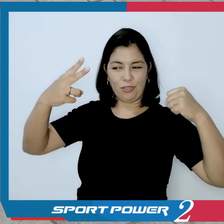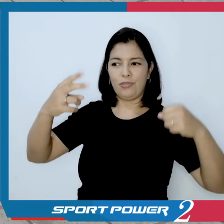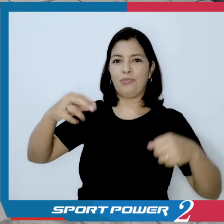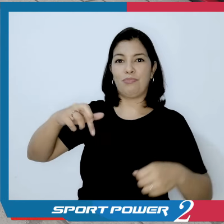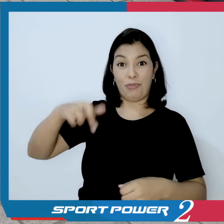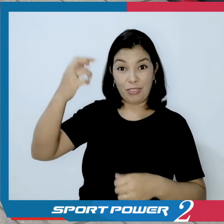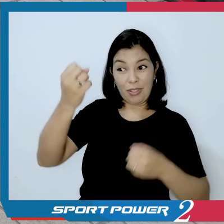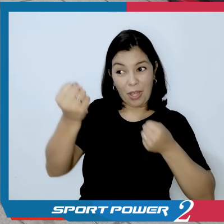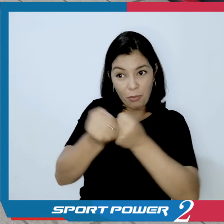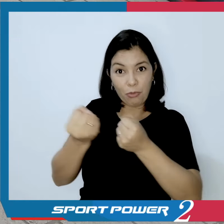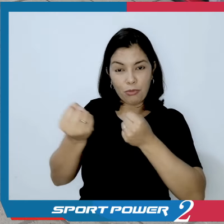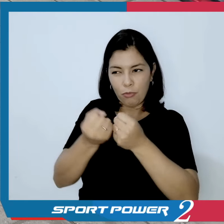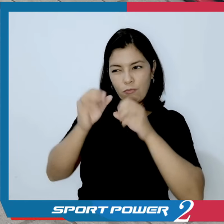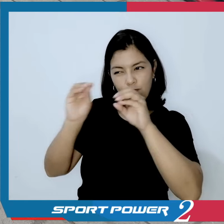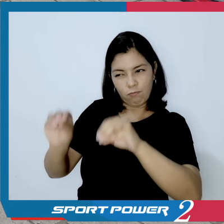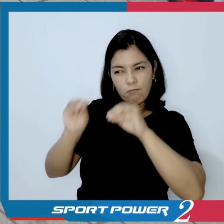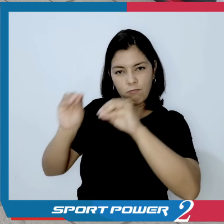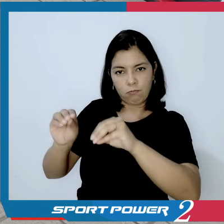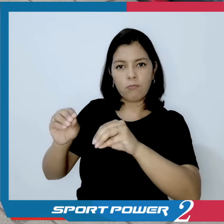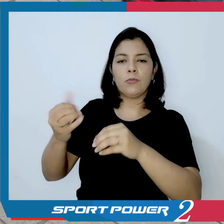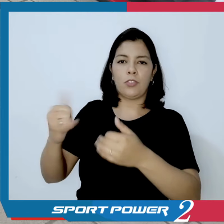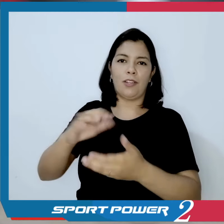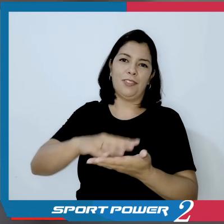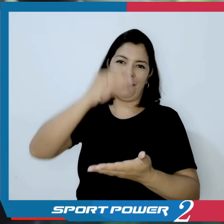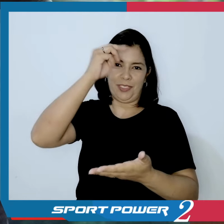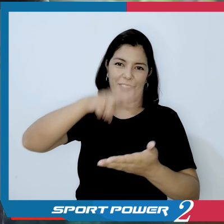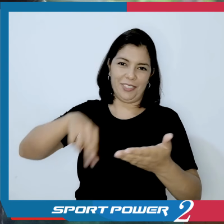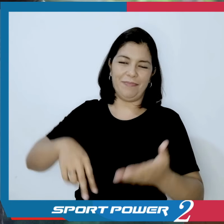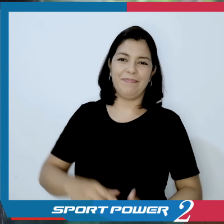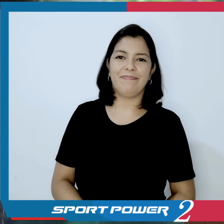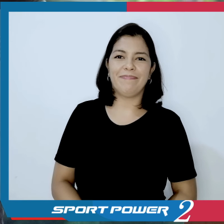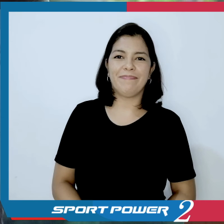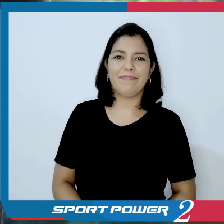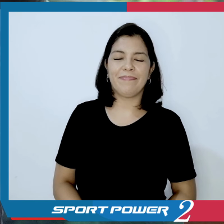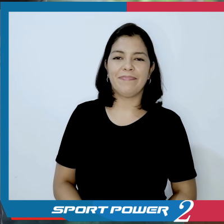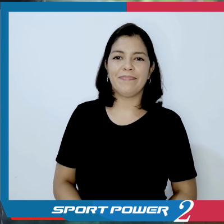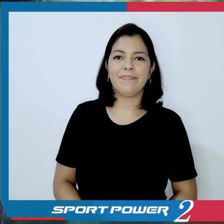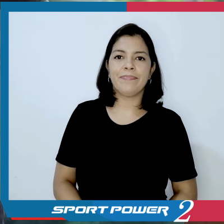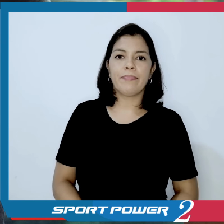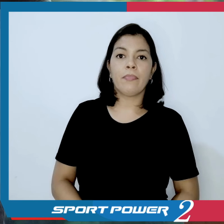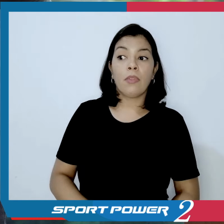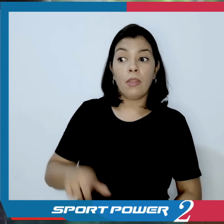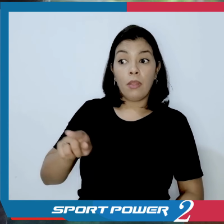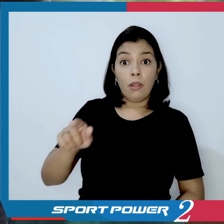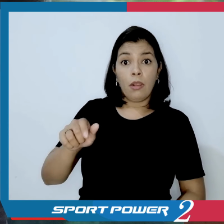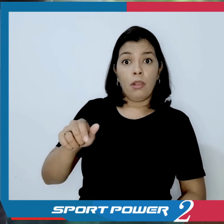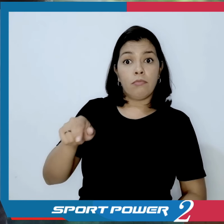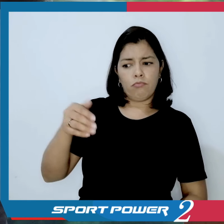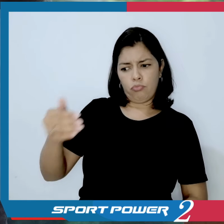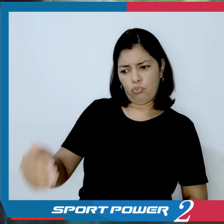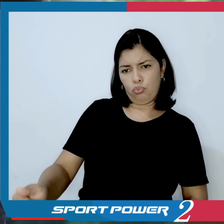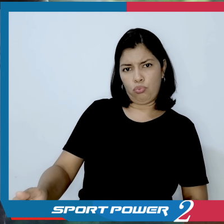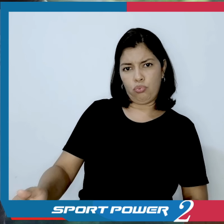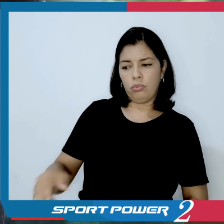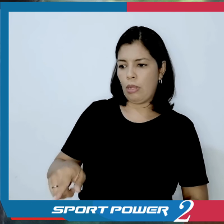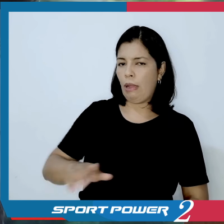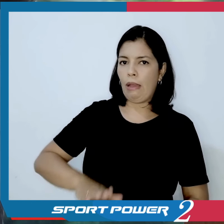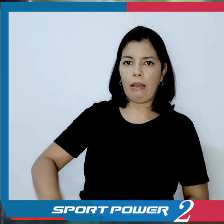pertenecientes a Sport Power 2. Bueno, Andrés ha sido un niño que desde muy pequeño